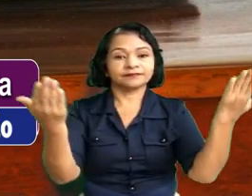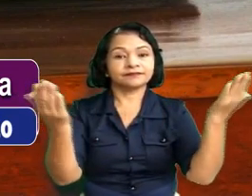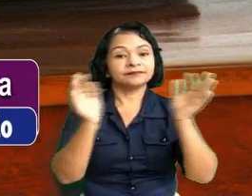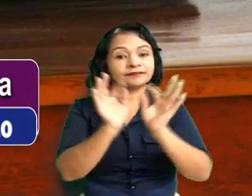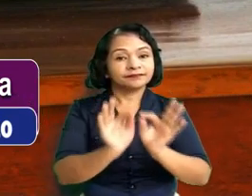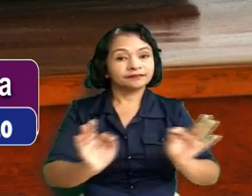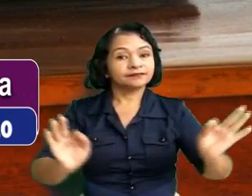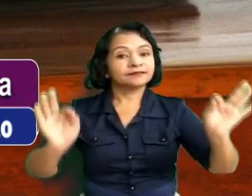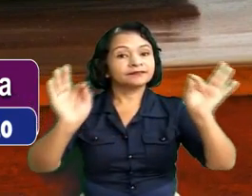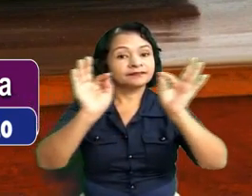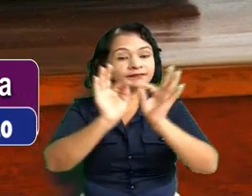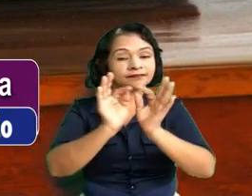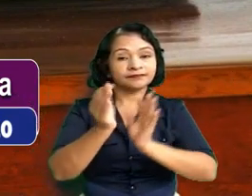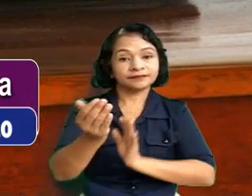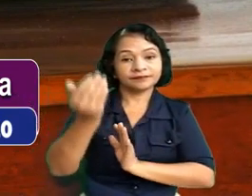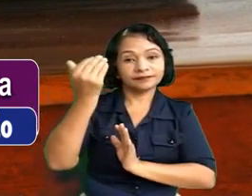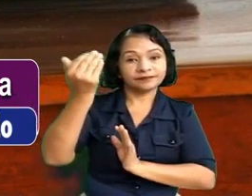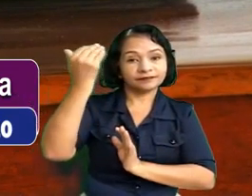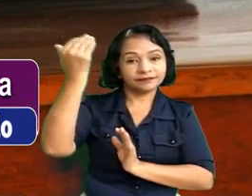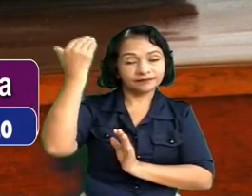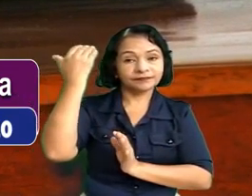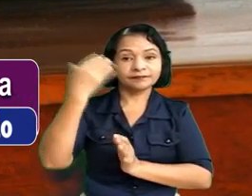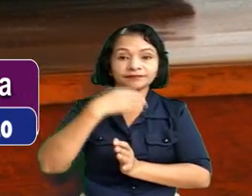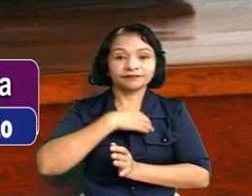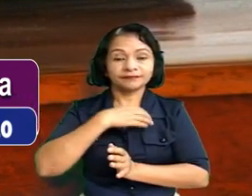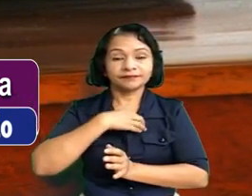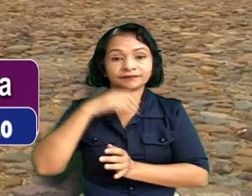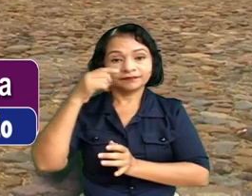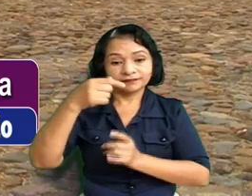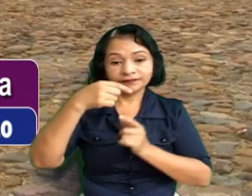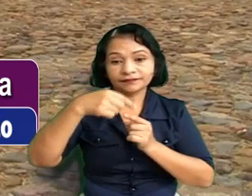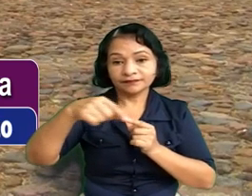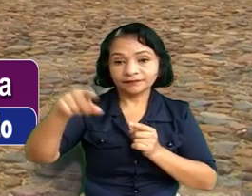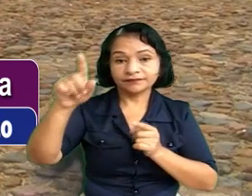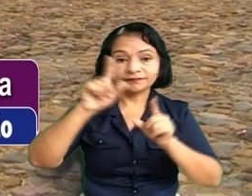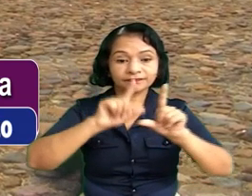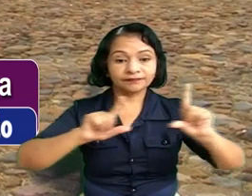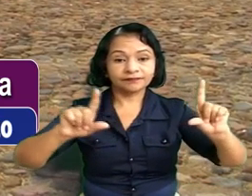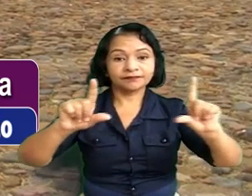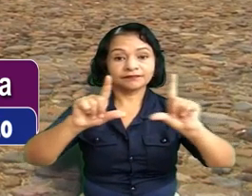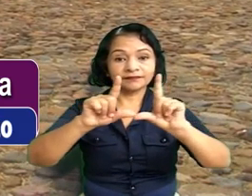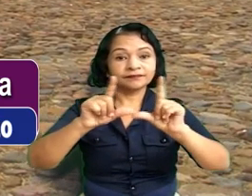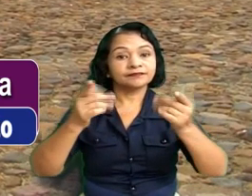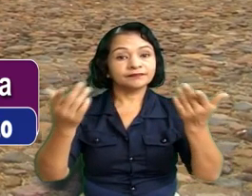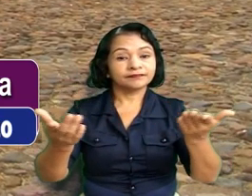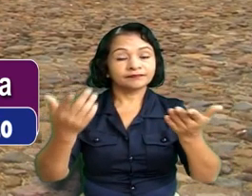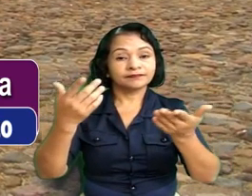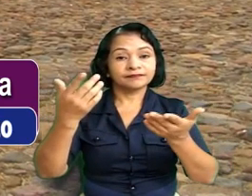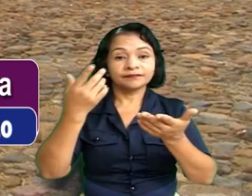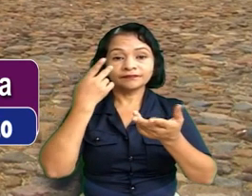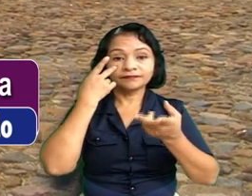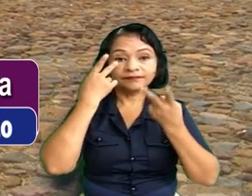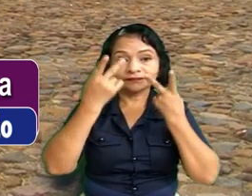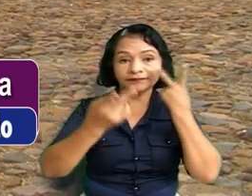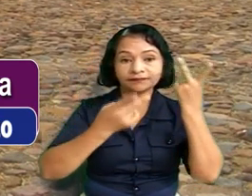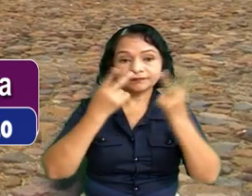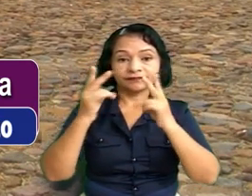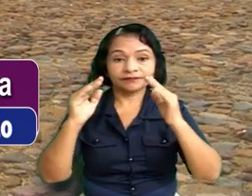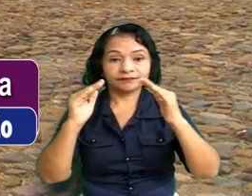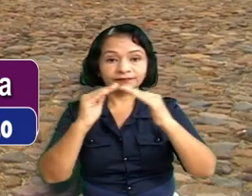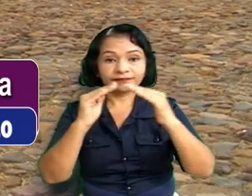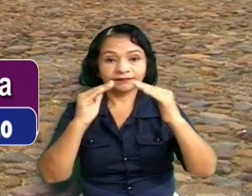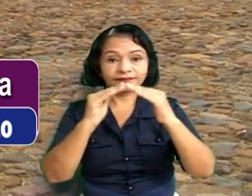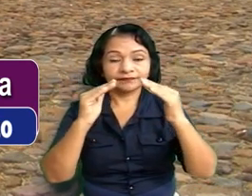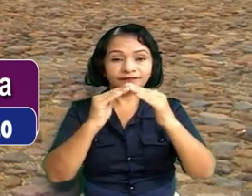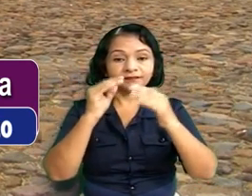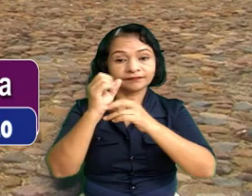los procesos históricos, porque tú vas al lugar de los hechos, tú recorres una casa de